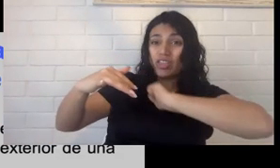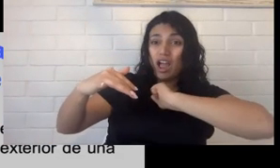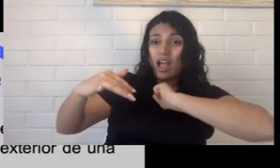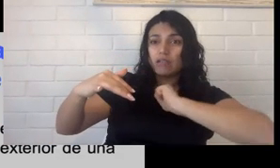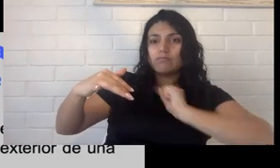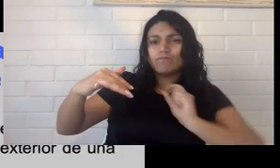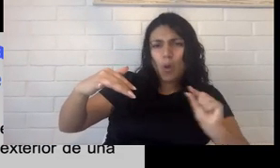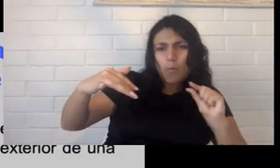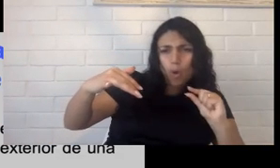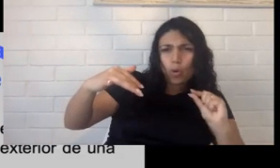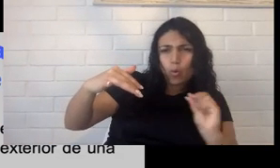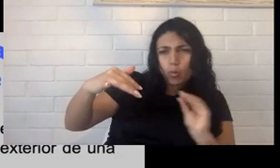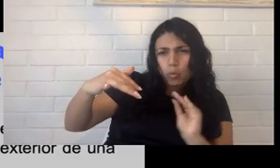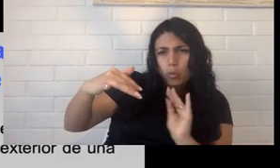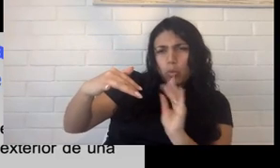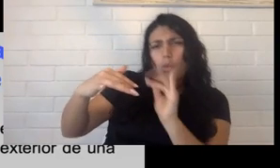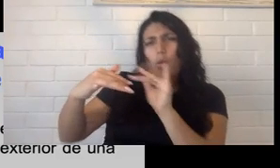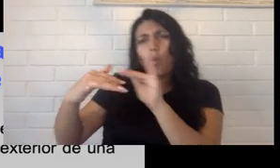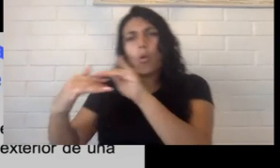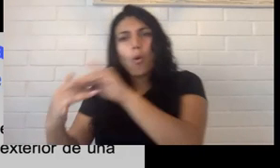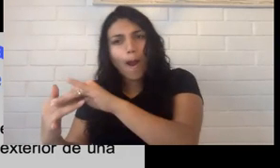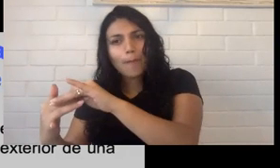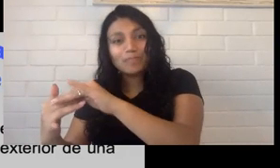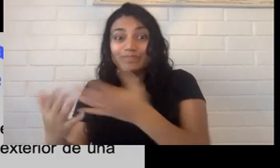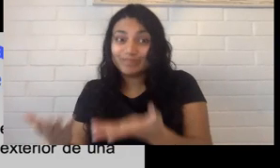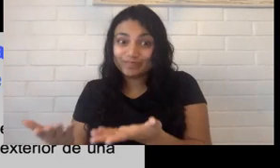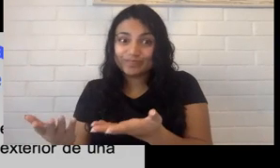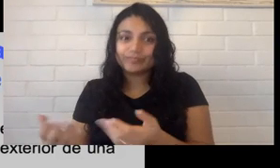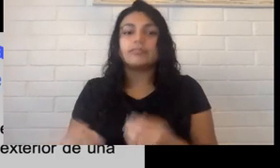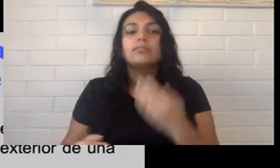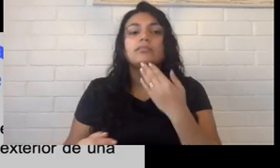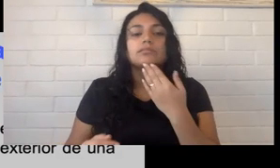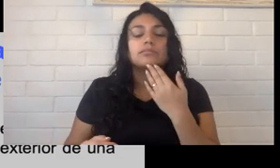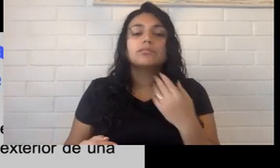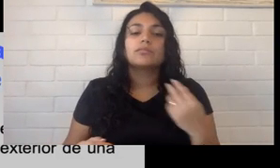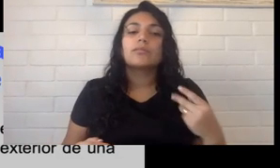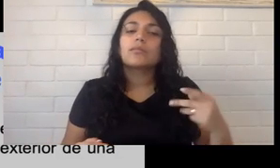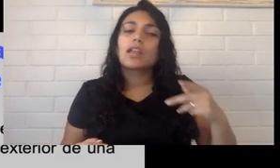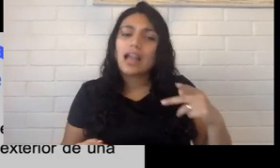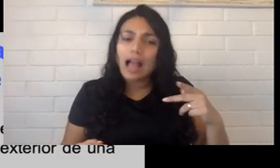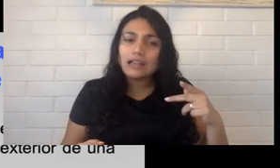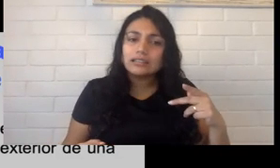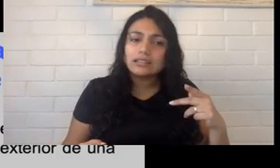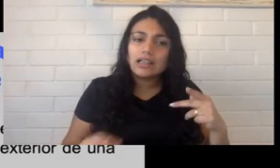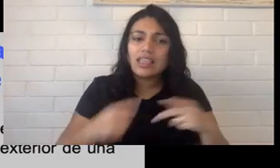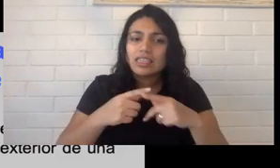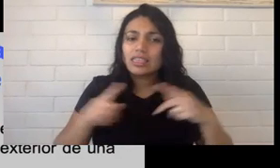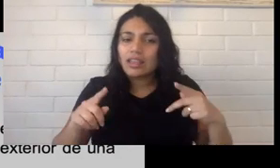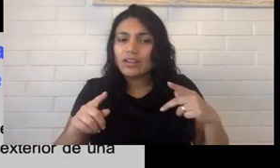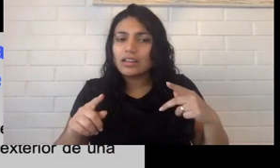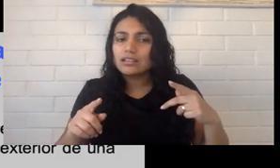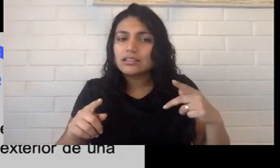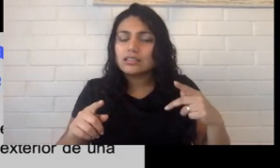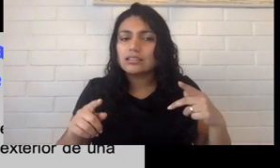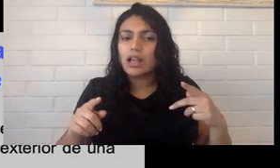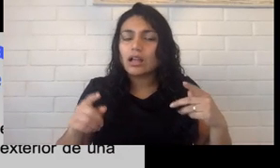el potasio está más concentrado en el interior, entonces su tendencia, considerando la diferencia en cantidad que viene a ser una cantidad